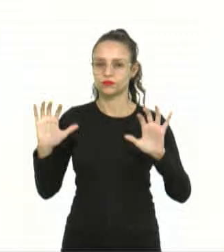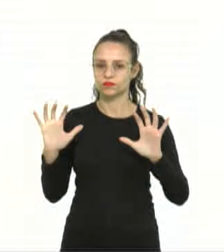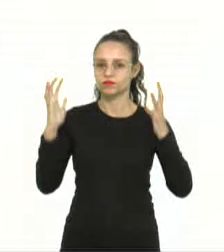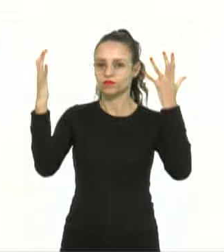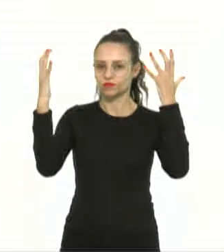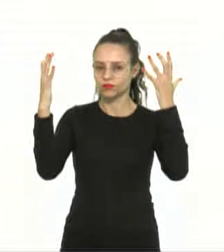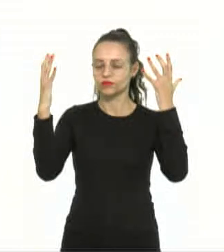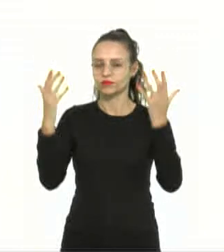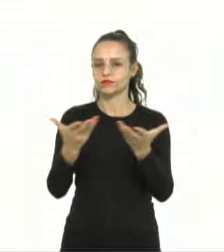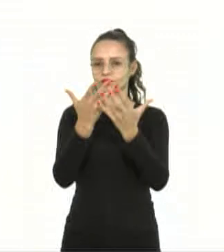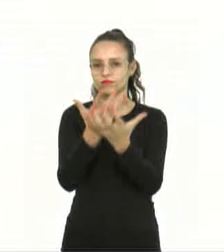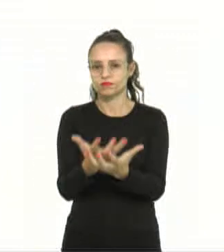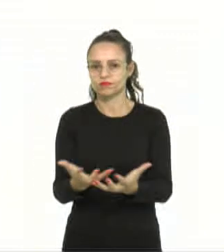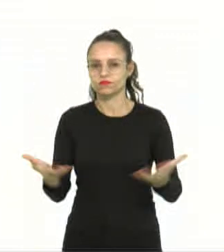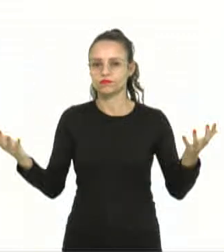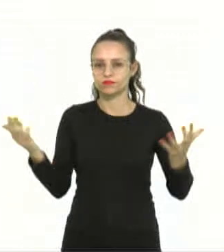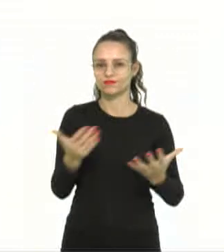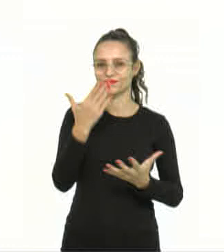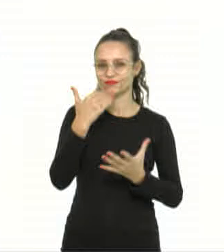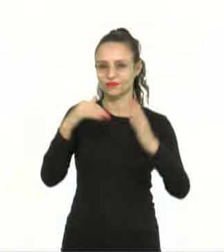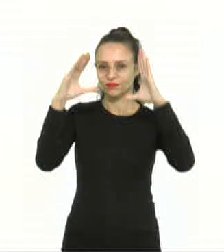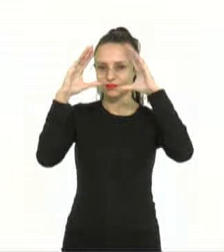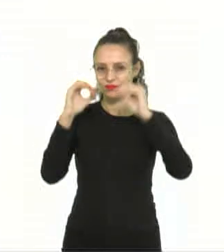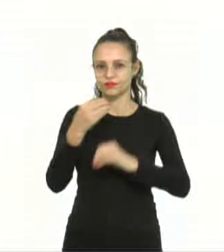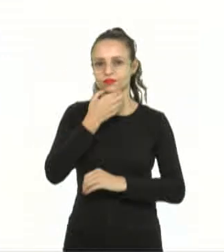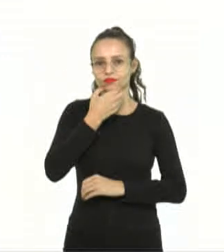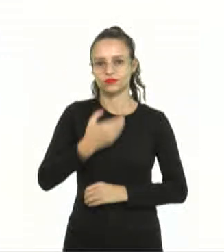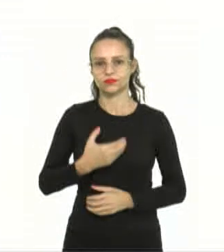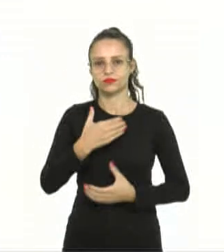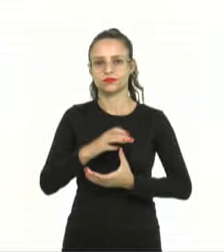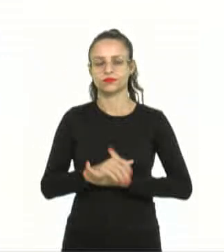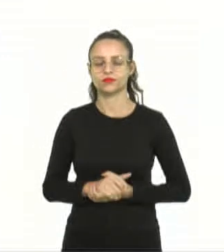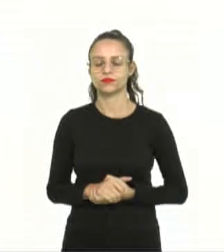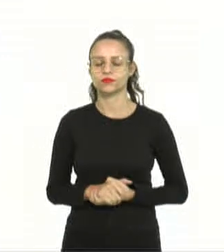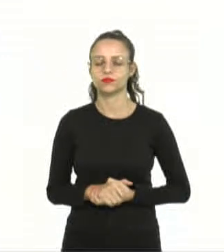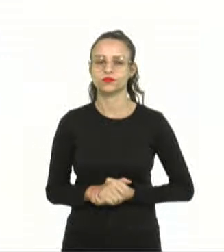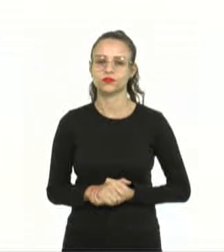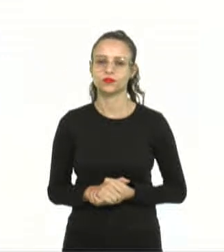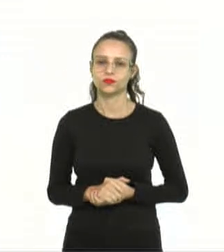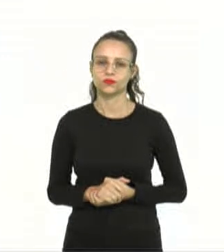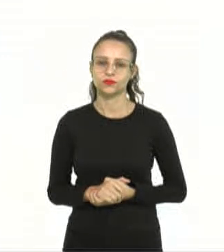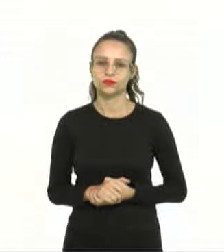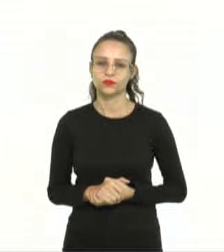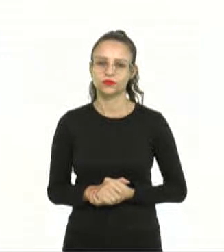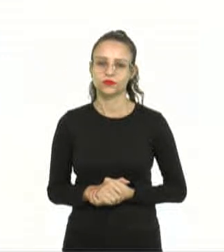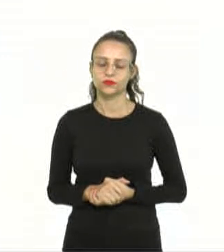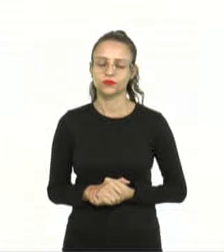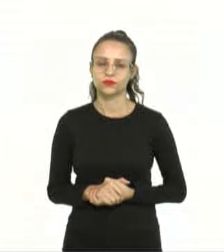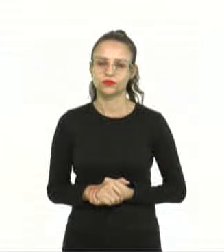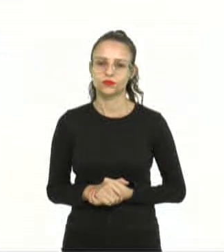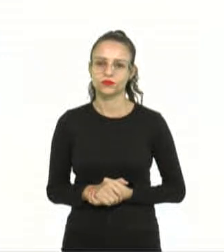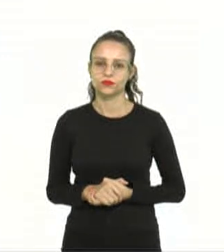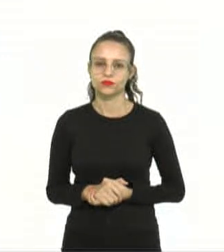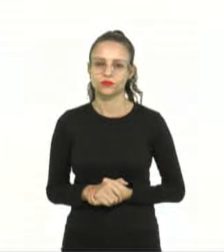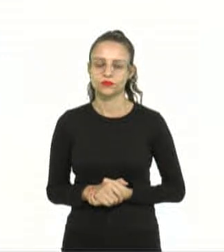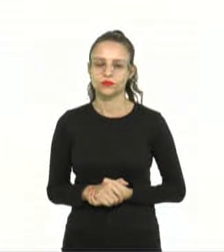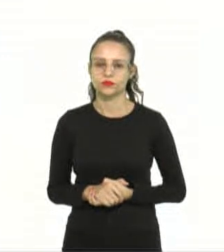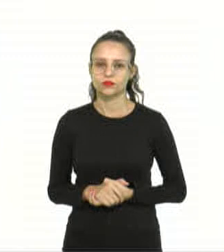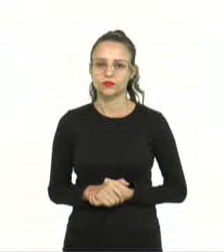de Natal, a ceia de Natal. Há muito poucos dias de la Nochebuena se celebra outra gran